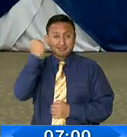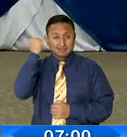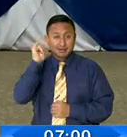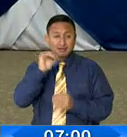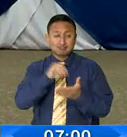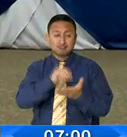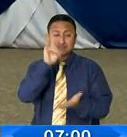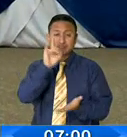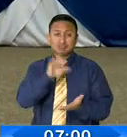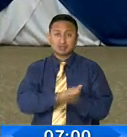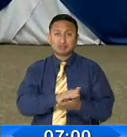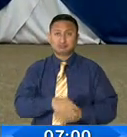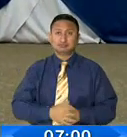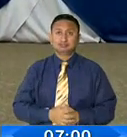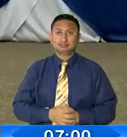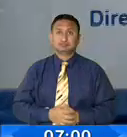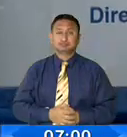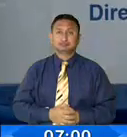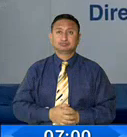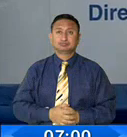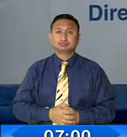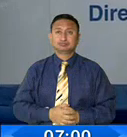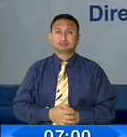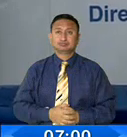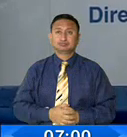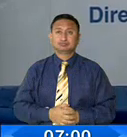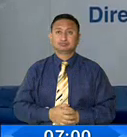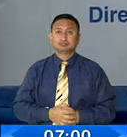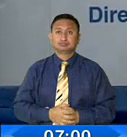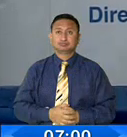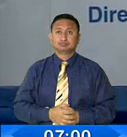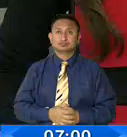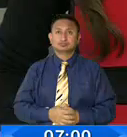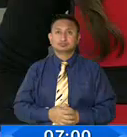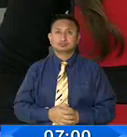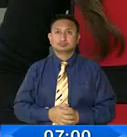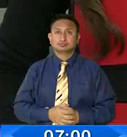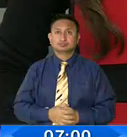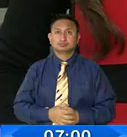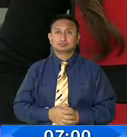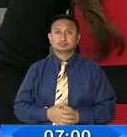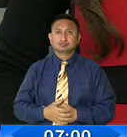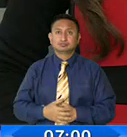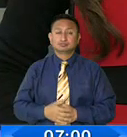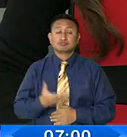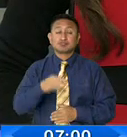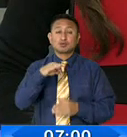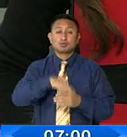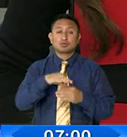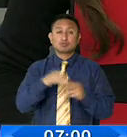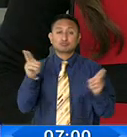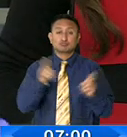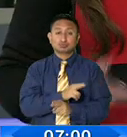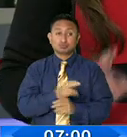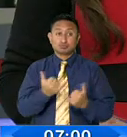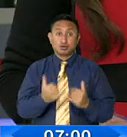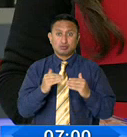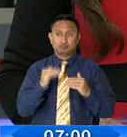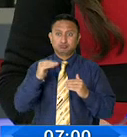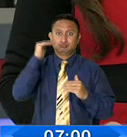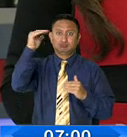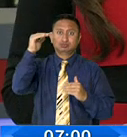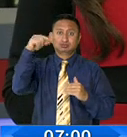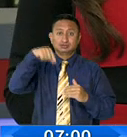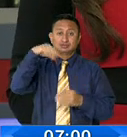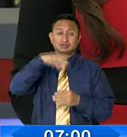aplicación, informó Héctor Romero. Y el voto nulo alcanzó un récord histórico en estas